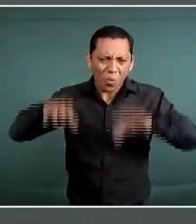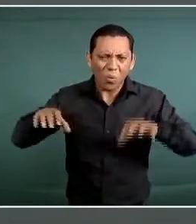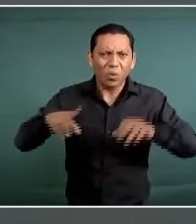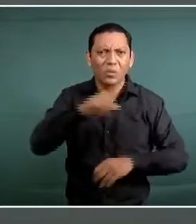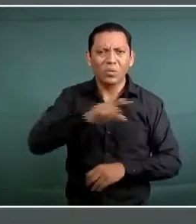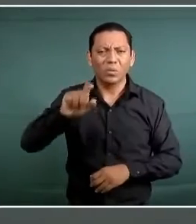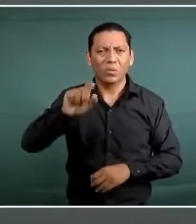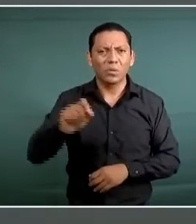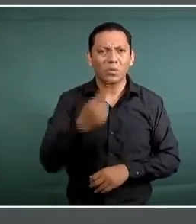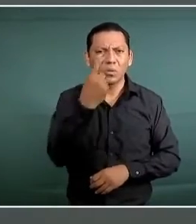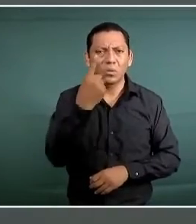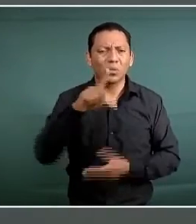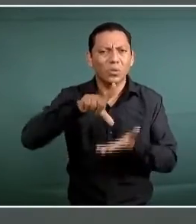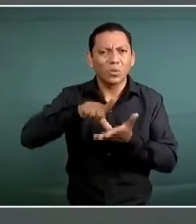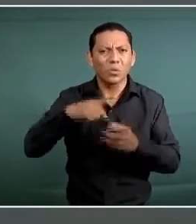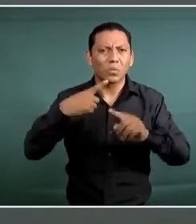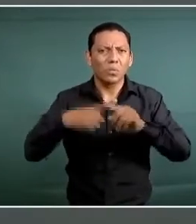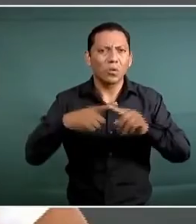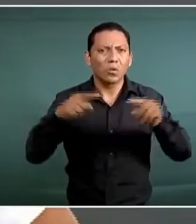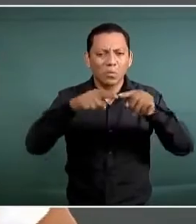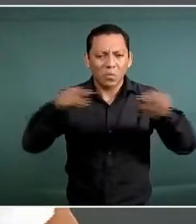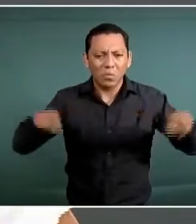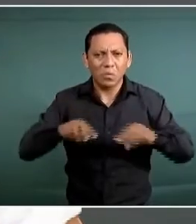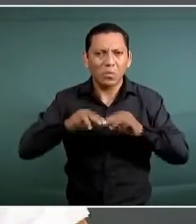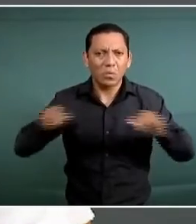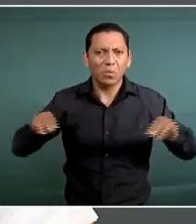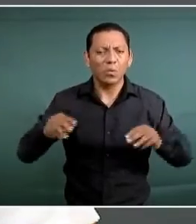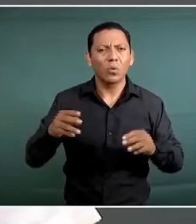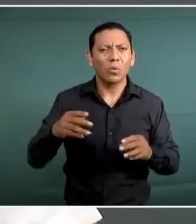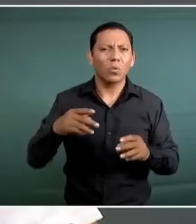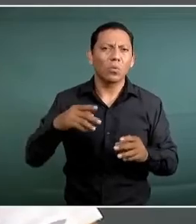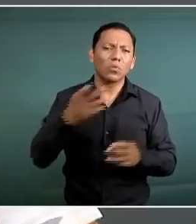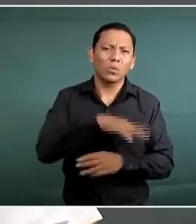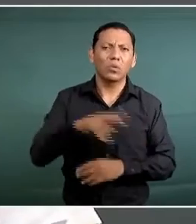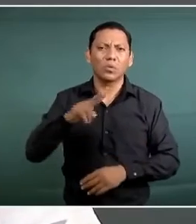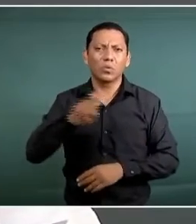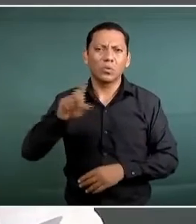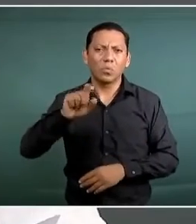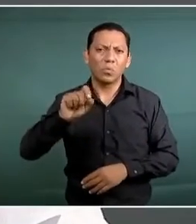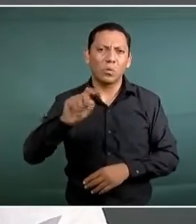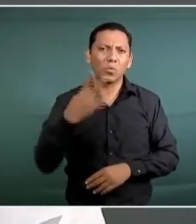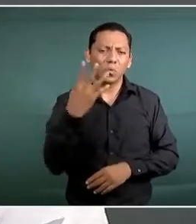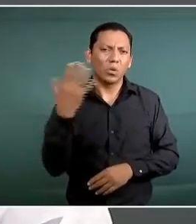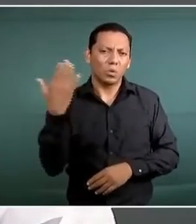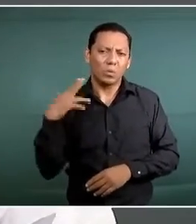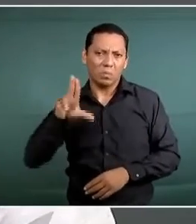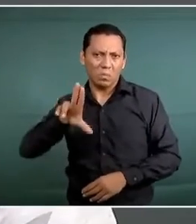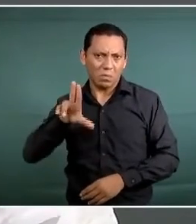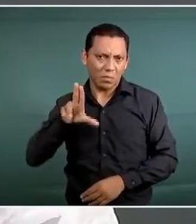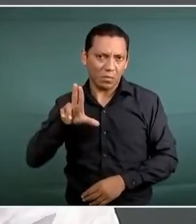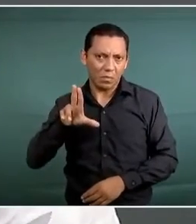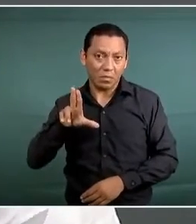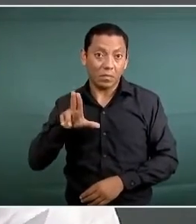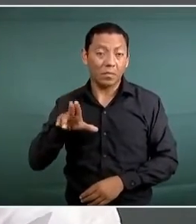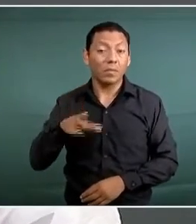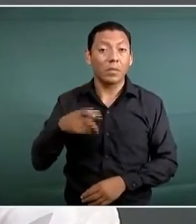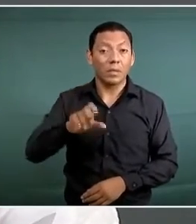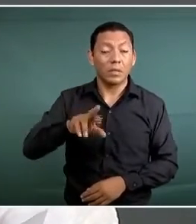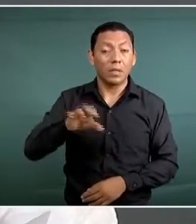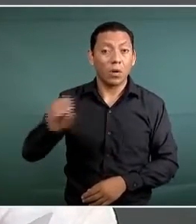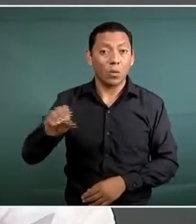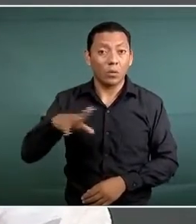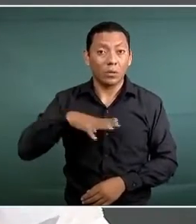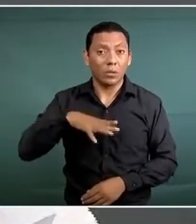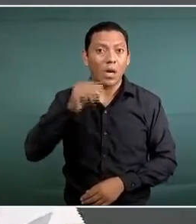121 litros por metro cuadrado contra 224 que se tuvieron el día martes. Y para Quintana Roo,